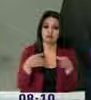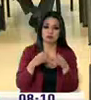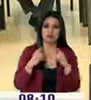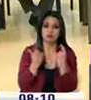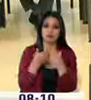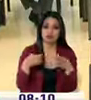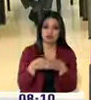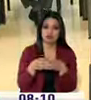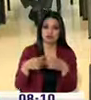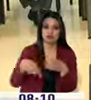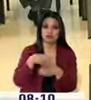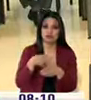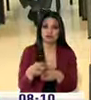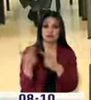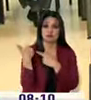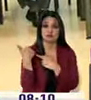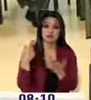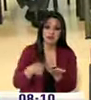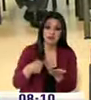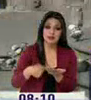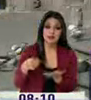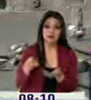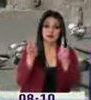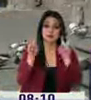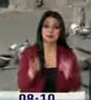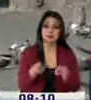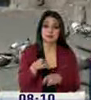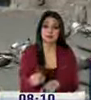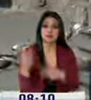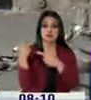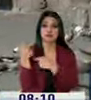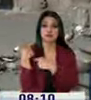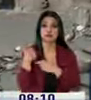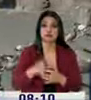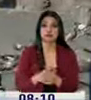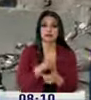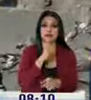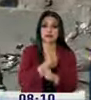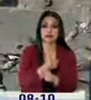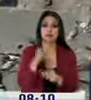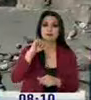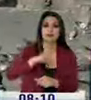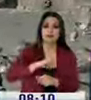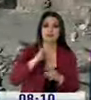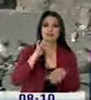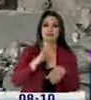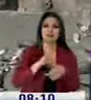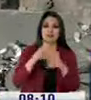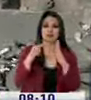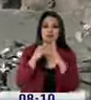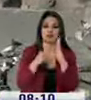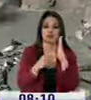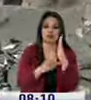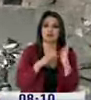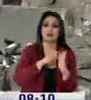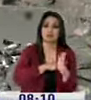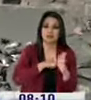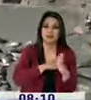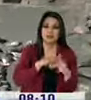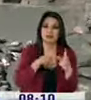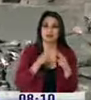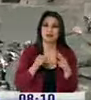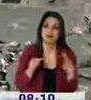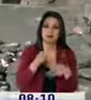comisión de mesa, instancia encargada de analizar este tema. En efecto, estaba mal citada una norma del COTAD. Pero también es